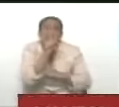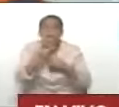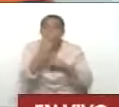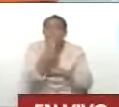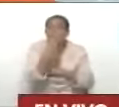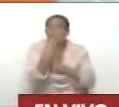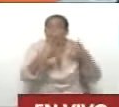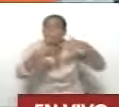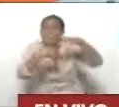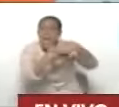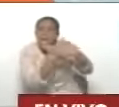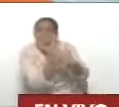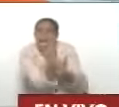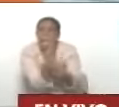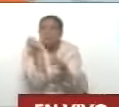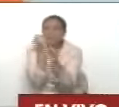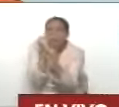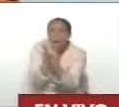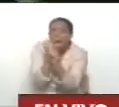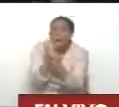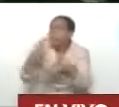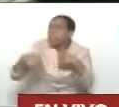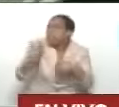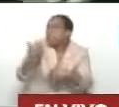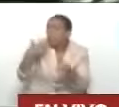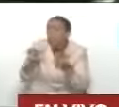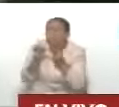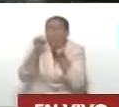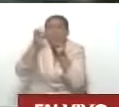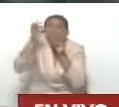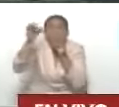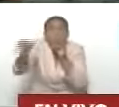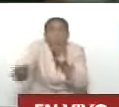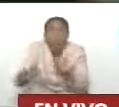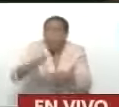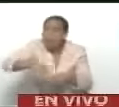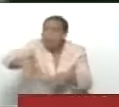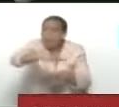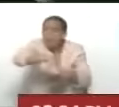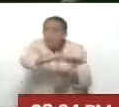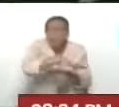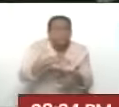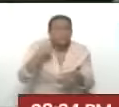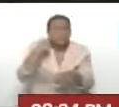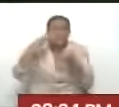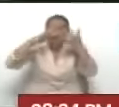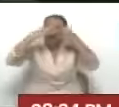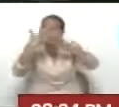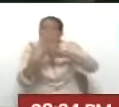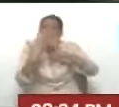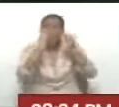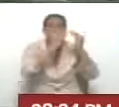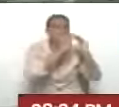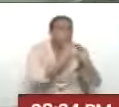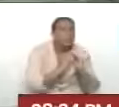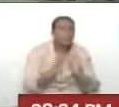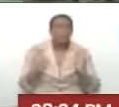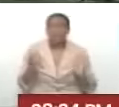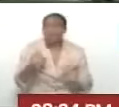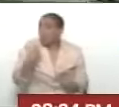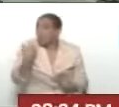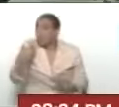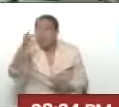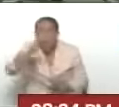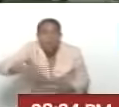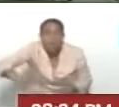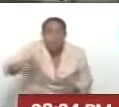3 de la mañana, 4 de la mañana, a cualquier tipo de barrio, comunidad, a cualquier